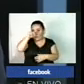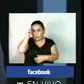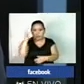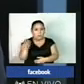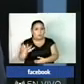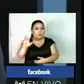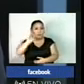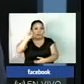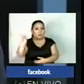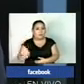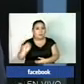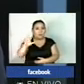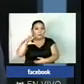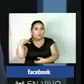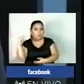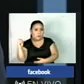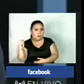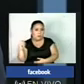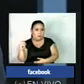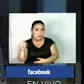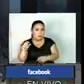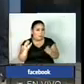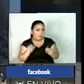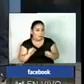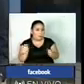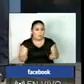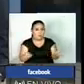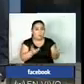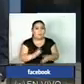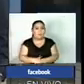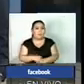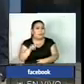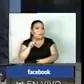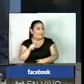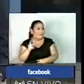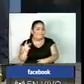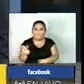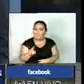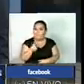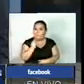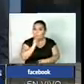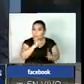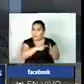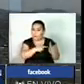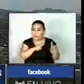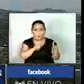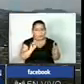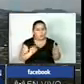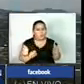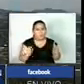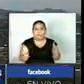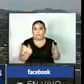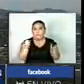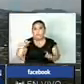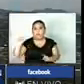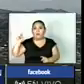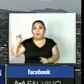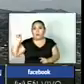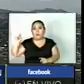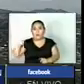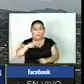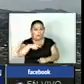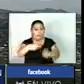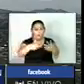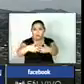en un 50% de capacidad No es nada fácil asegura el presidente de la ANEP porque muchas empresas ya no